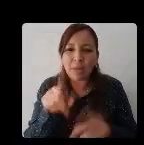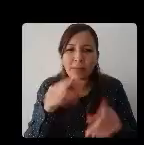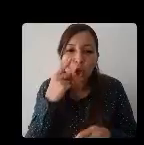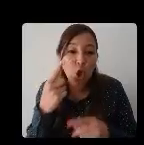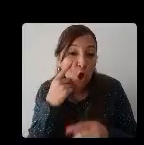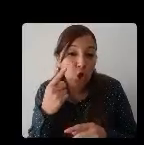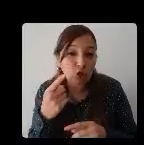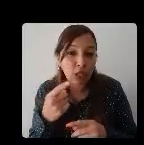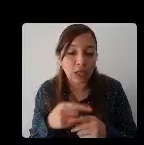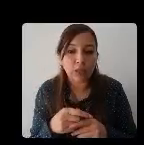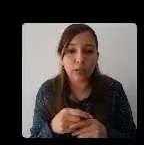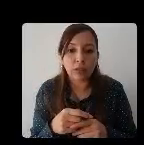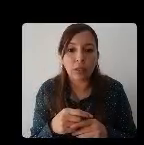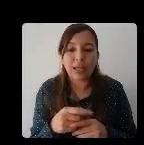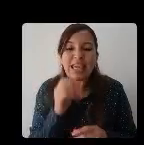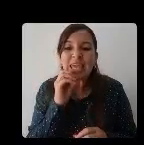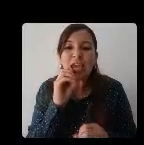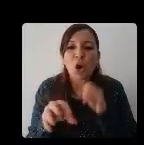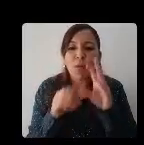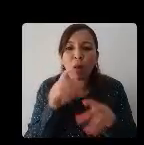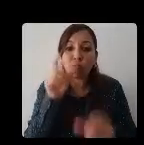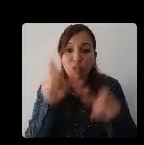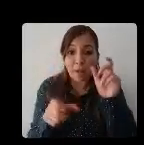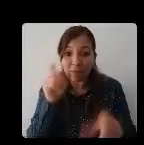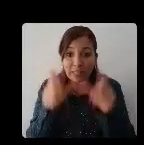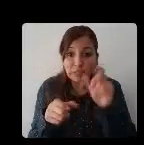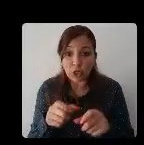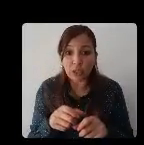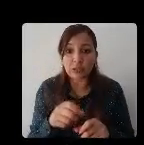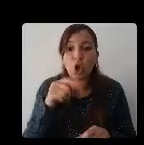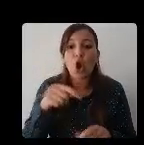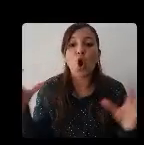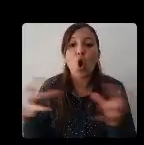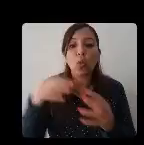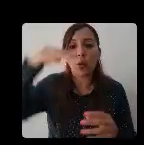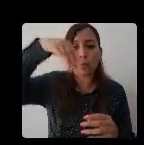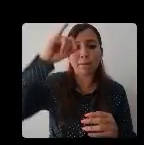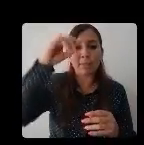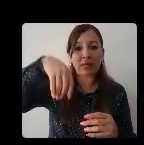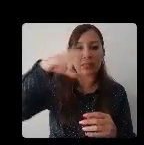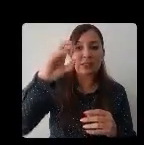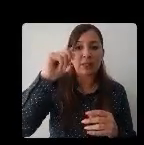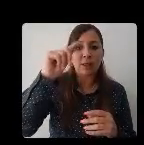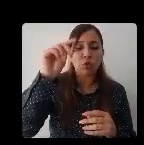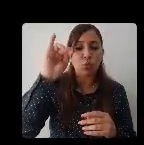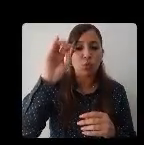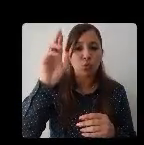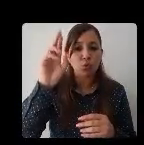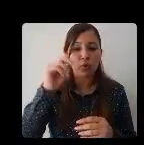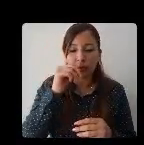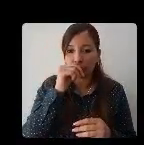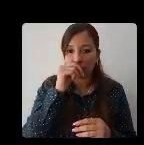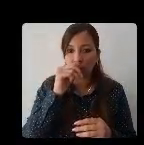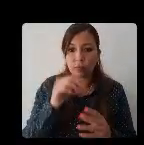Mincetur dijo que vamos a hacer turismo rural comunitario, que era pues rural, la comunidad, ver las costumbres,